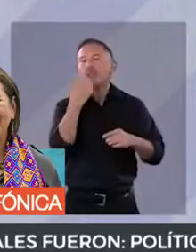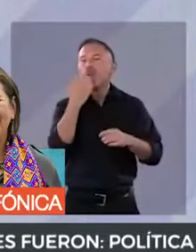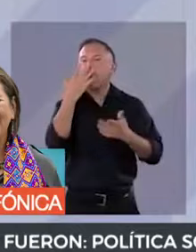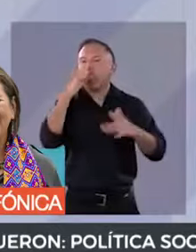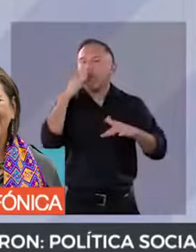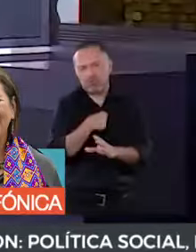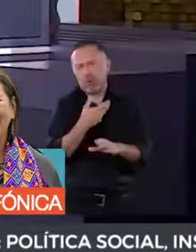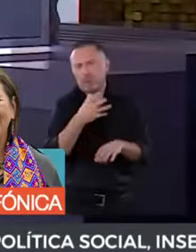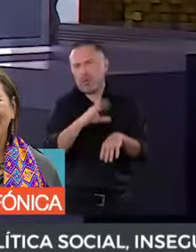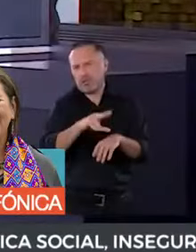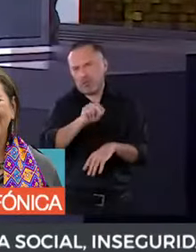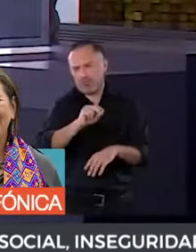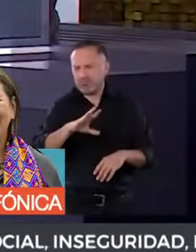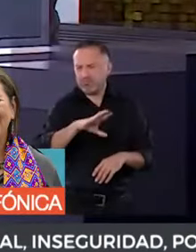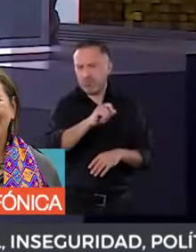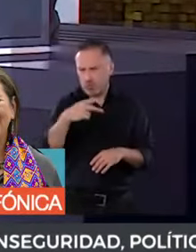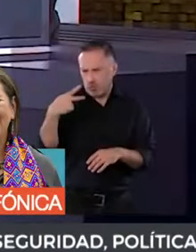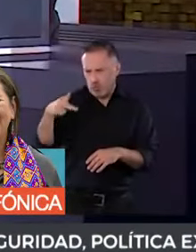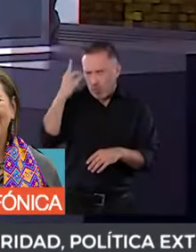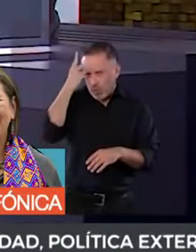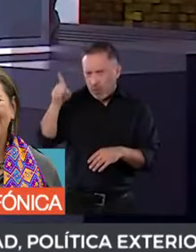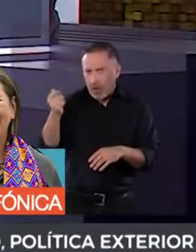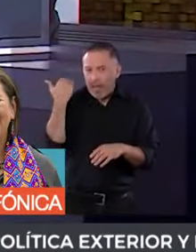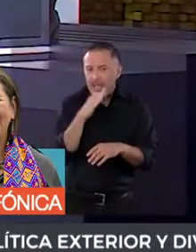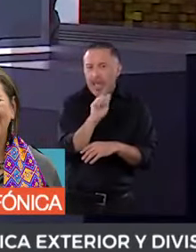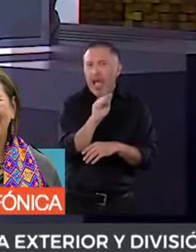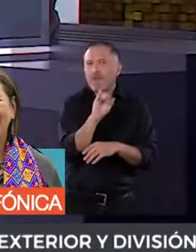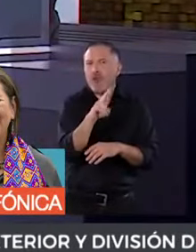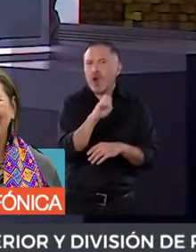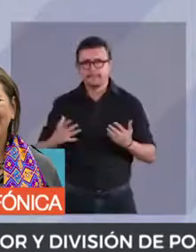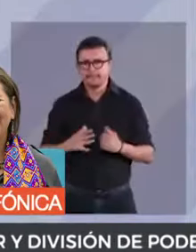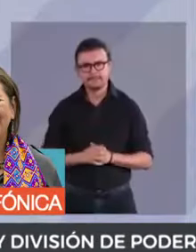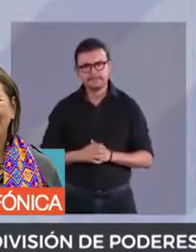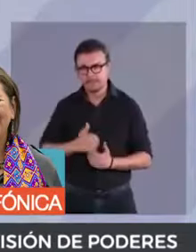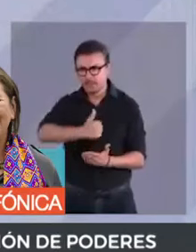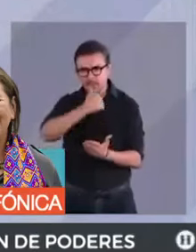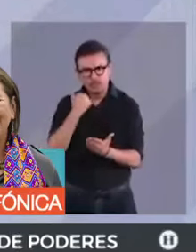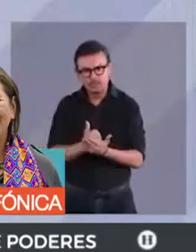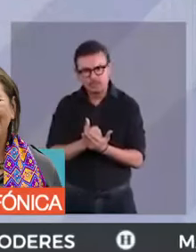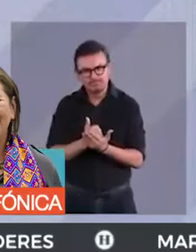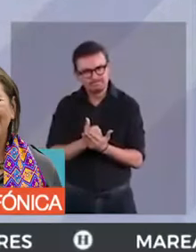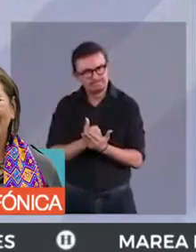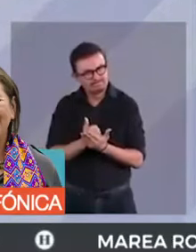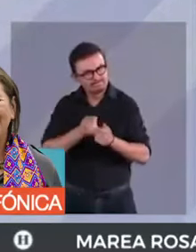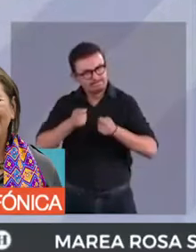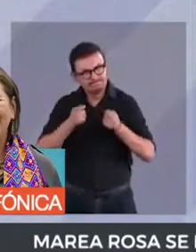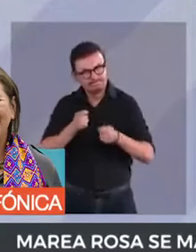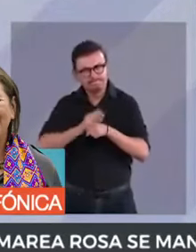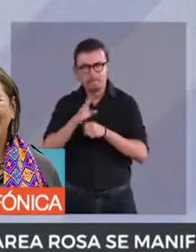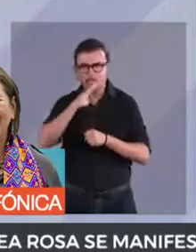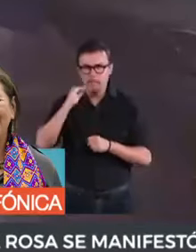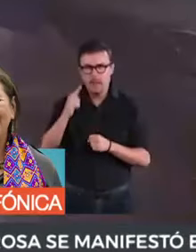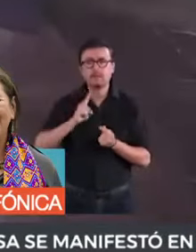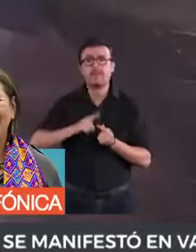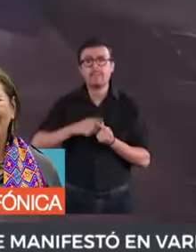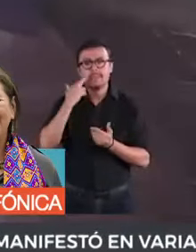trabaja. Mi voto trabaja. Uh-huh. Mi voto trabaja. Ya. Es más, si tú te das cuenta, mis redes sociales se ponen buenas después